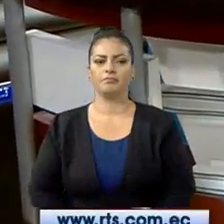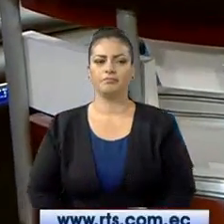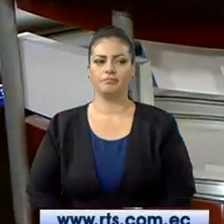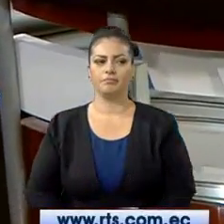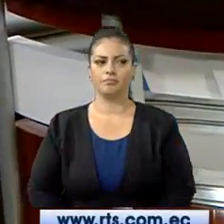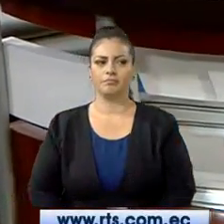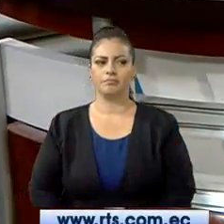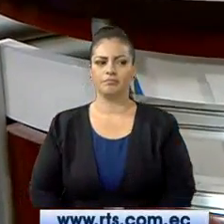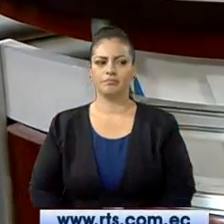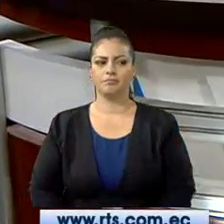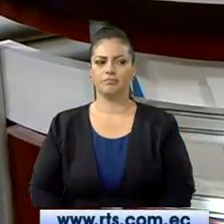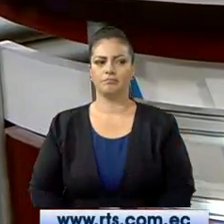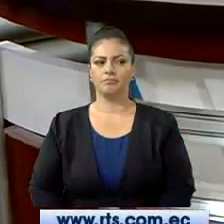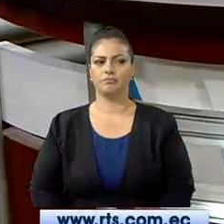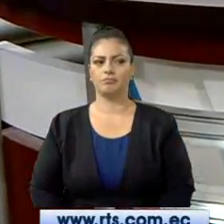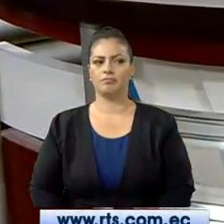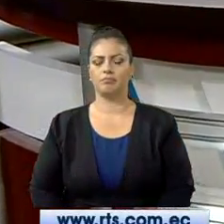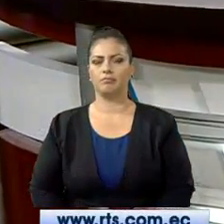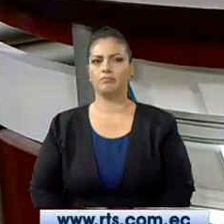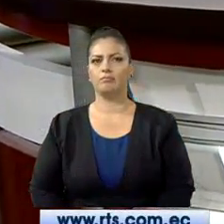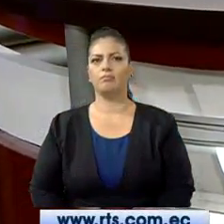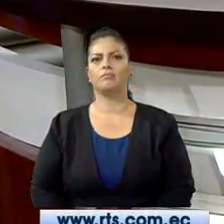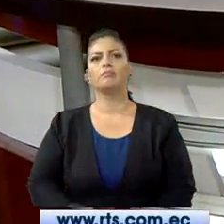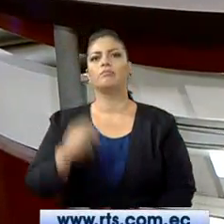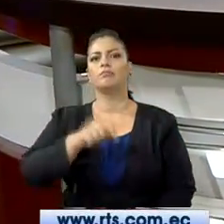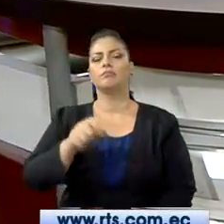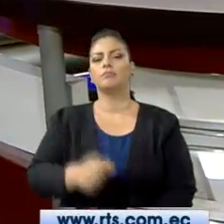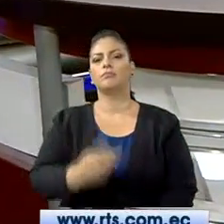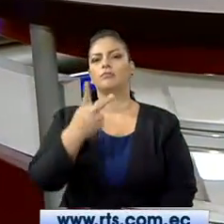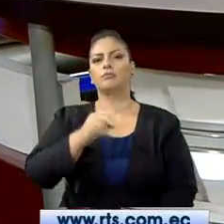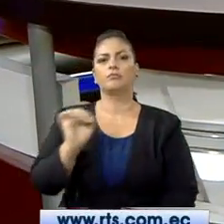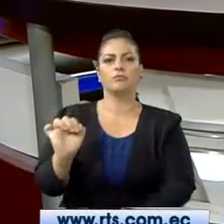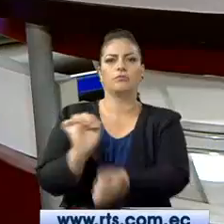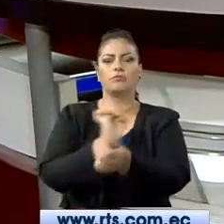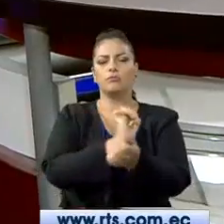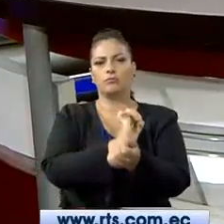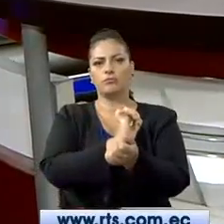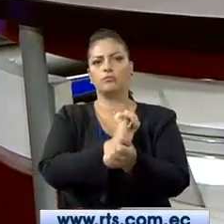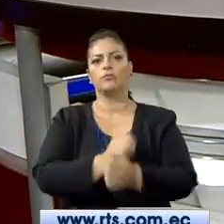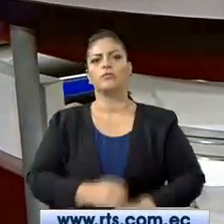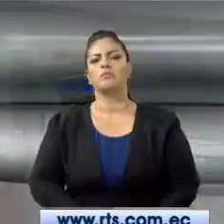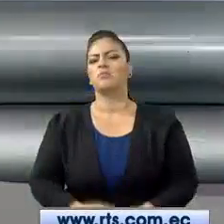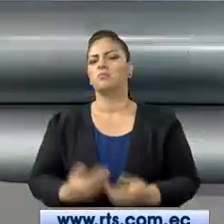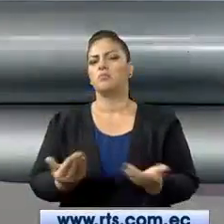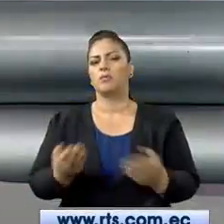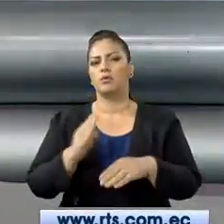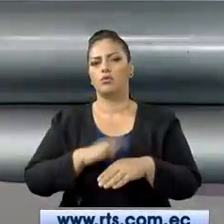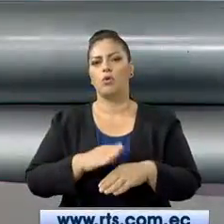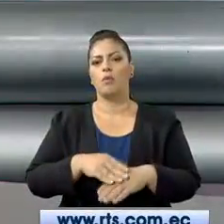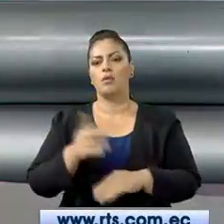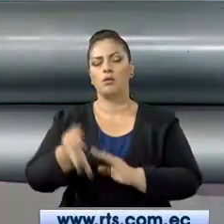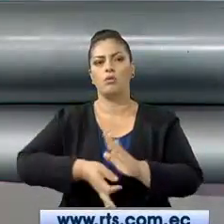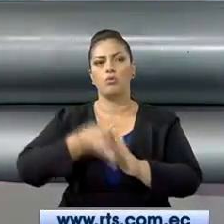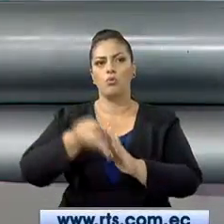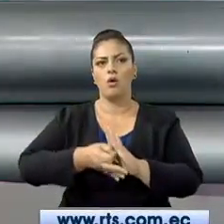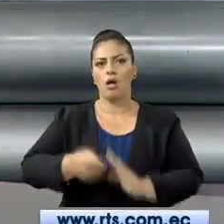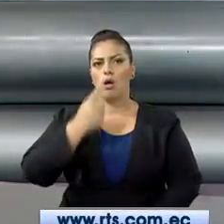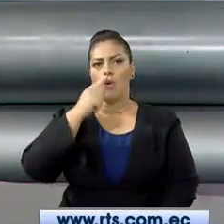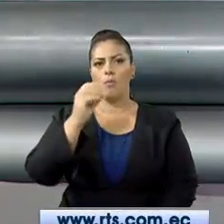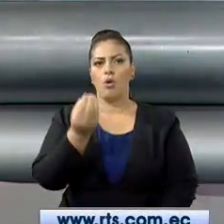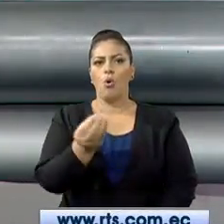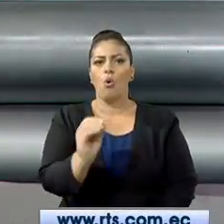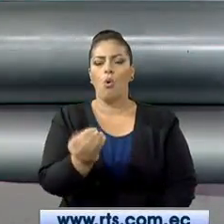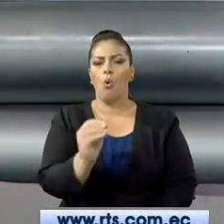Dos personas detenidas y sumarios administrativos abiertos son parte de la investigación en torno al fallecimiento de un adolescente en un canal